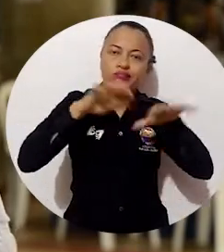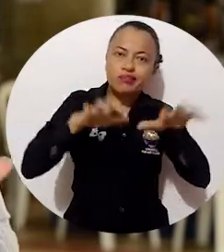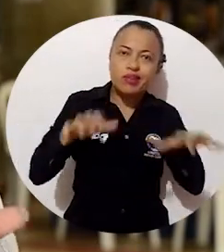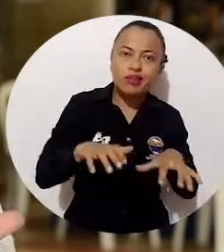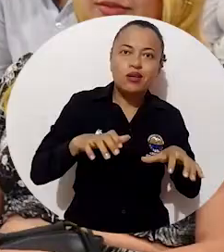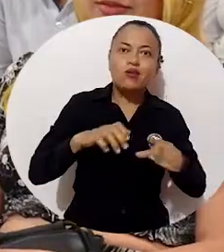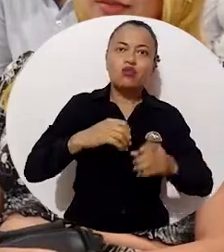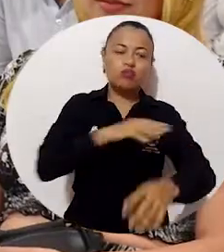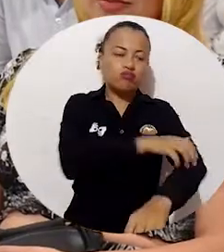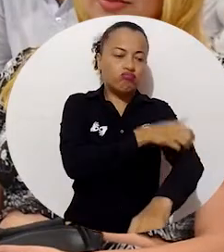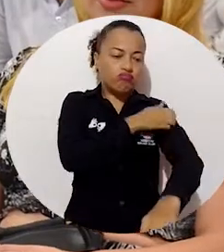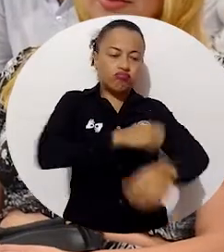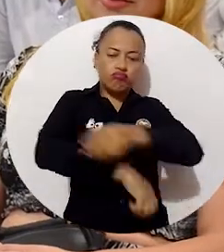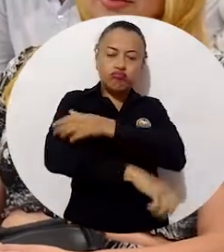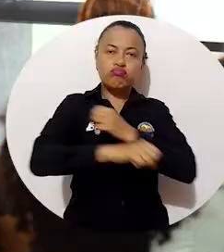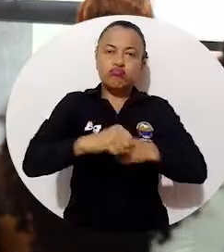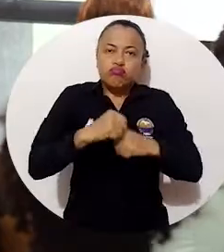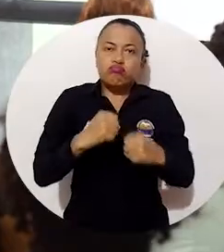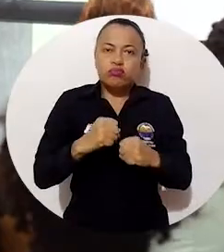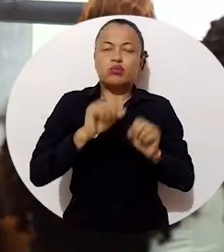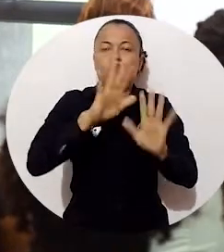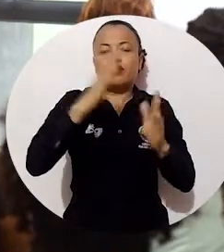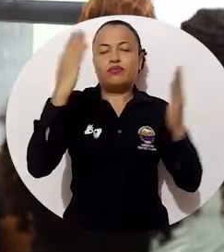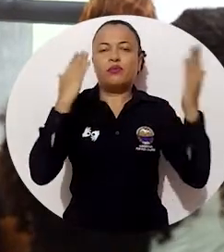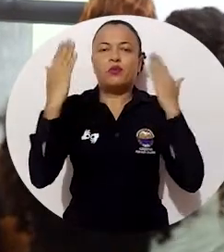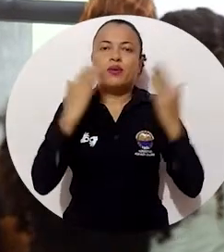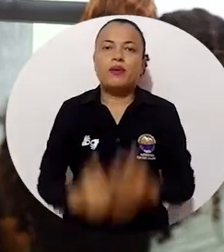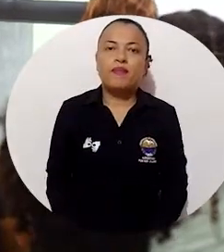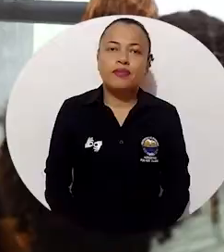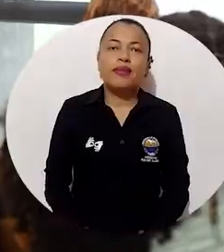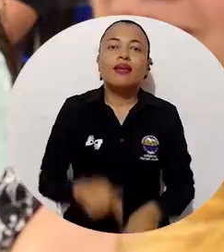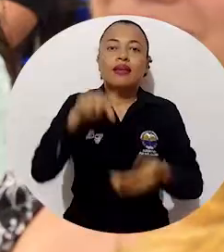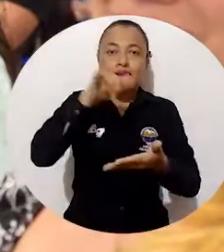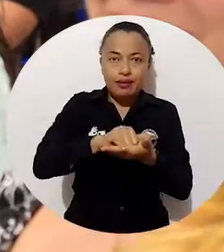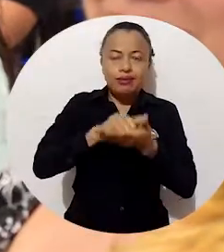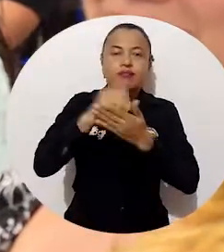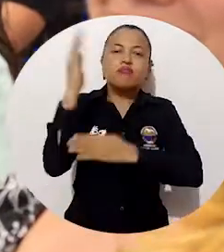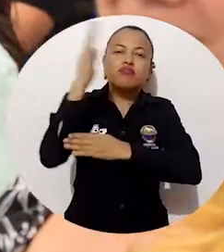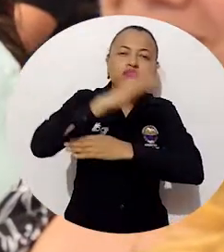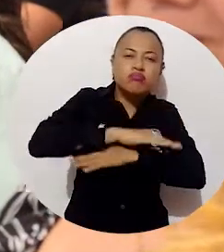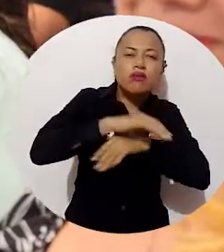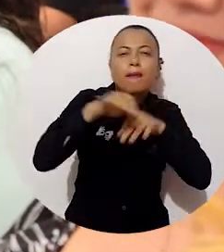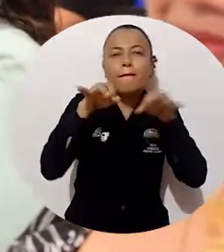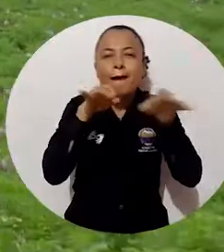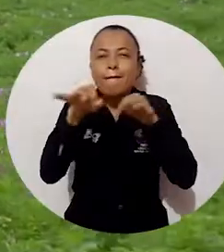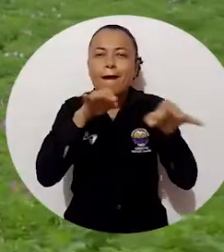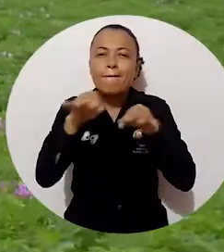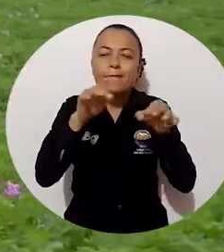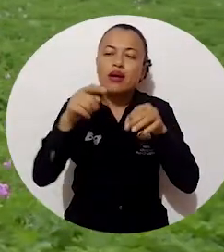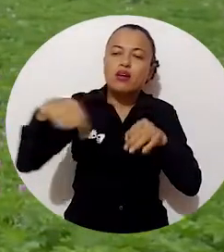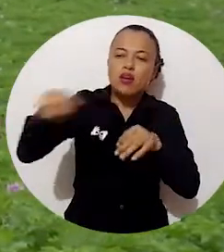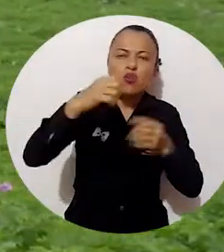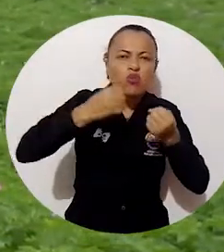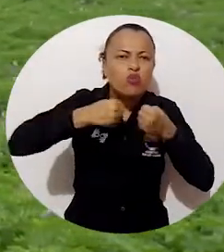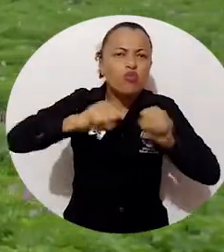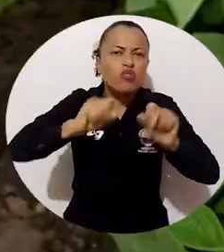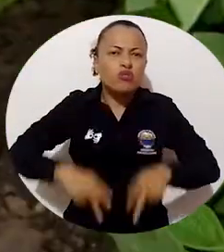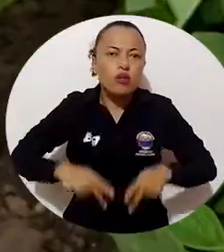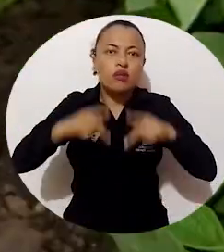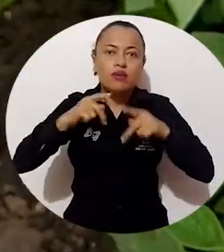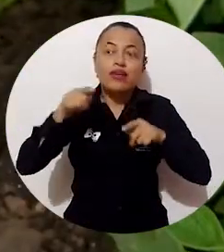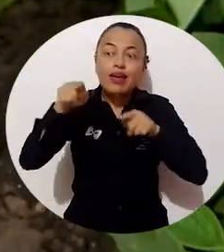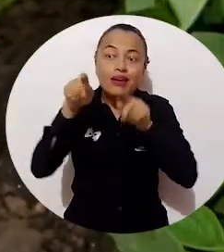la ruralidad. En esta jornada se recalcó la vocación de vida, mostrando lo que representa el esfuerzo de estas mujeres dentro de la